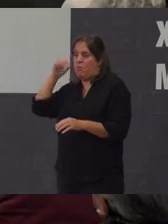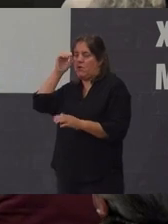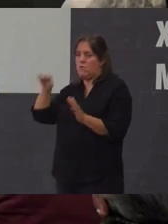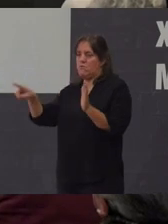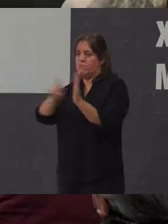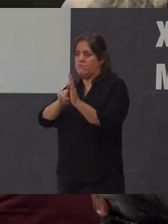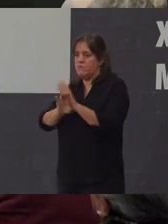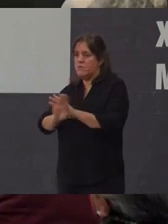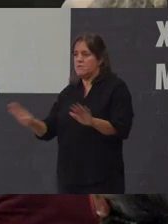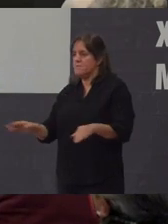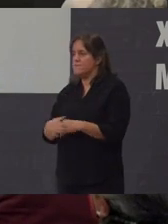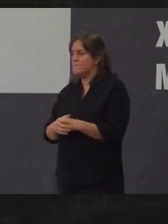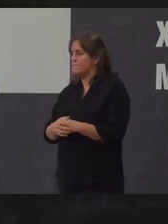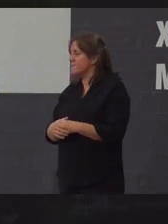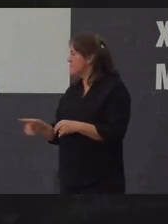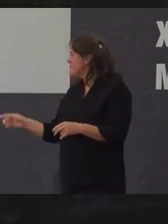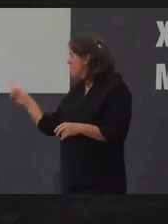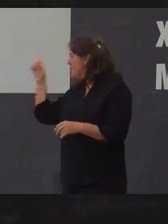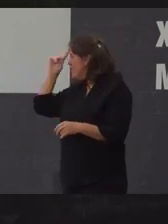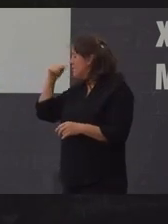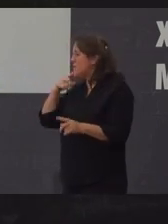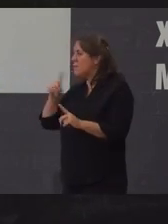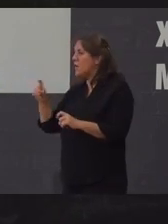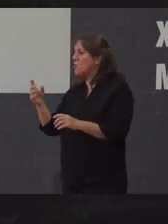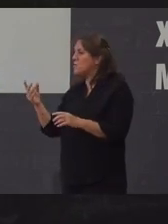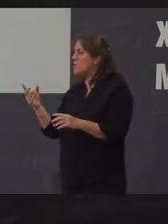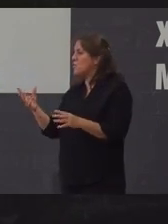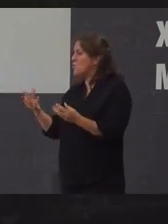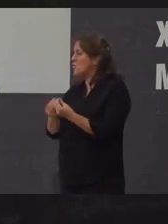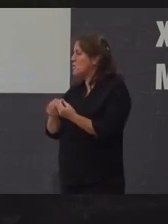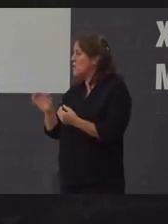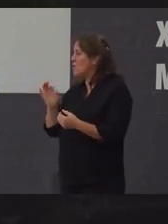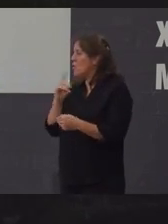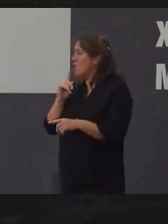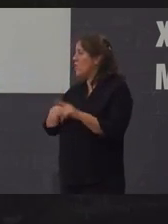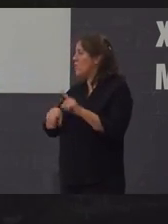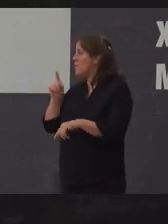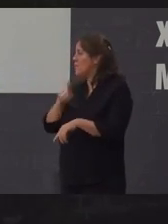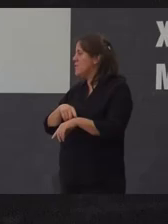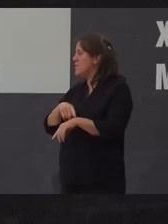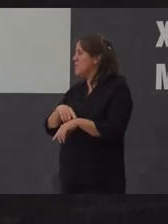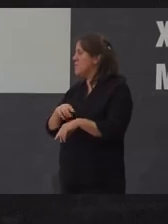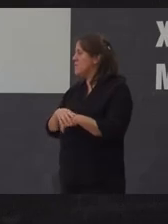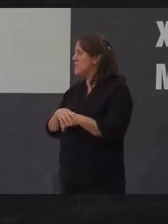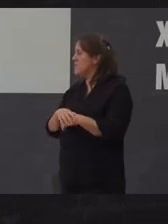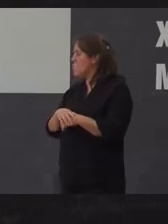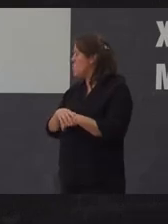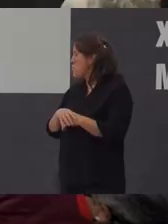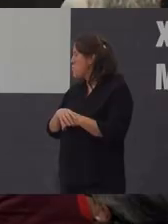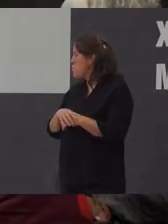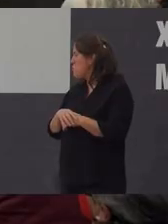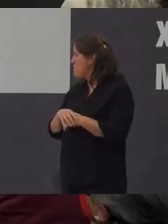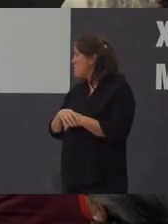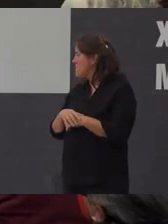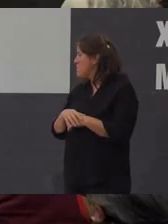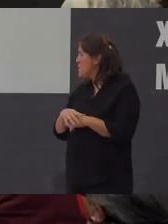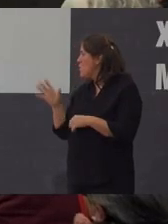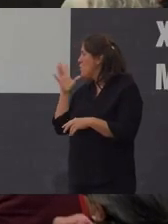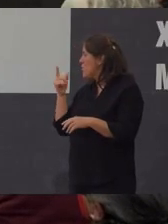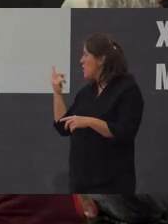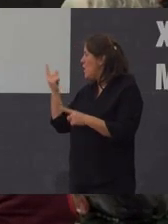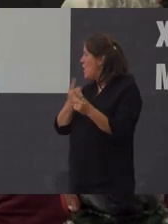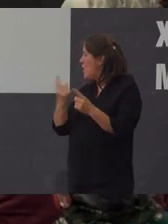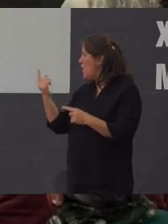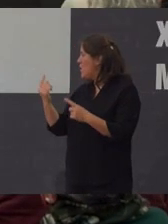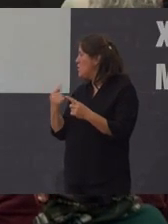Non sei se facemos varias preguntas xuntas, bueno, dependendo do tempo que haxa, ou vou por unha pregunta. Digo, por no, a pregunta. Teñen que